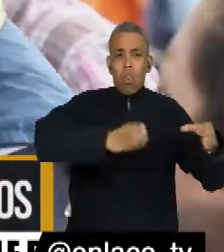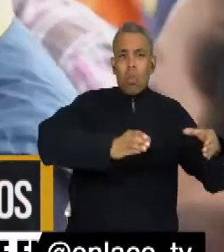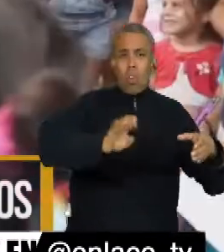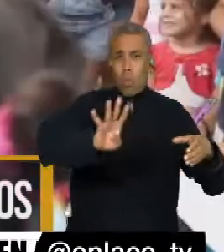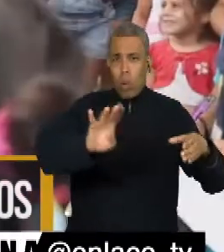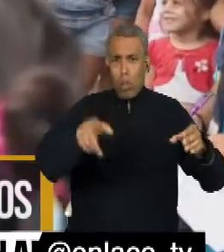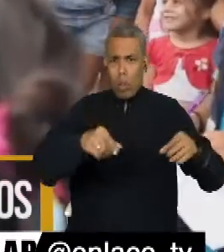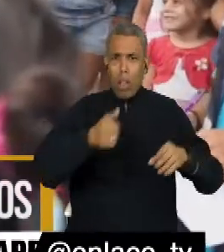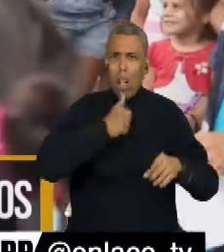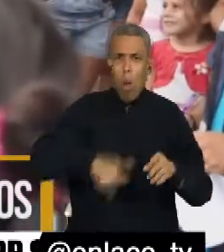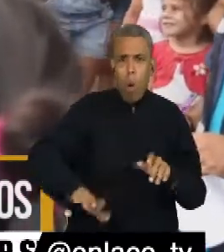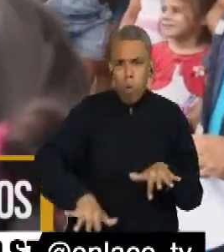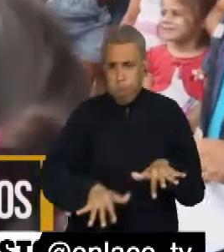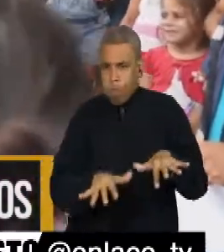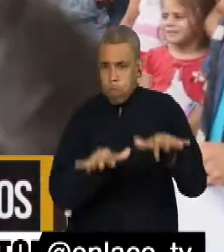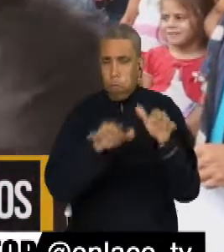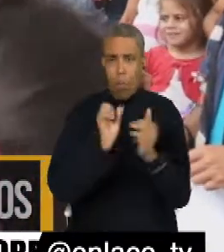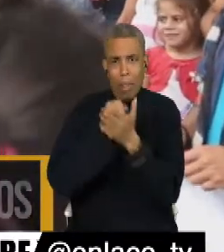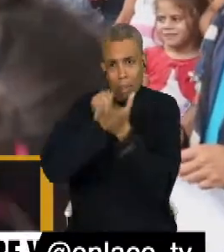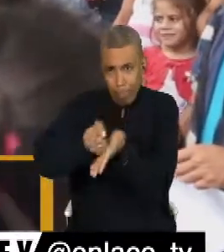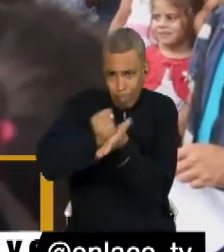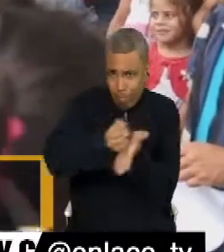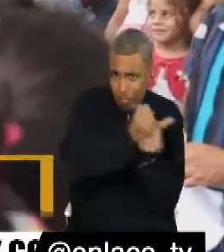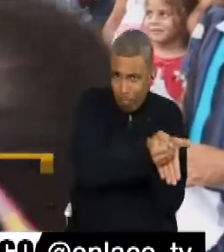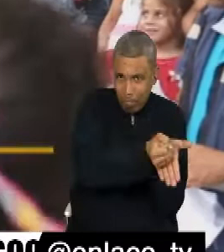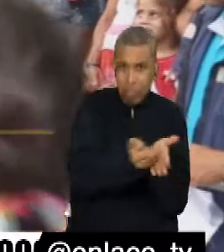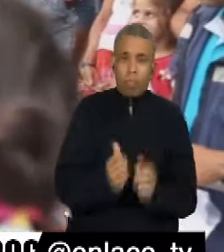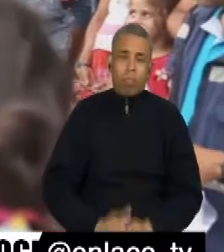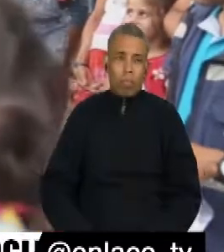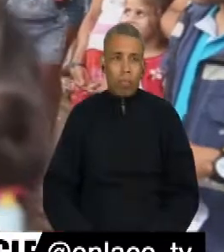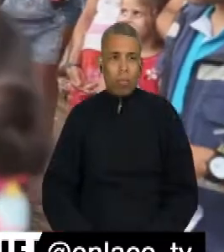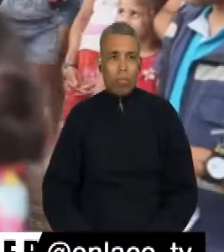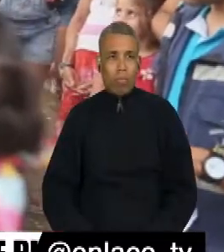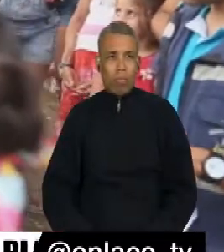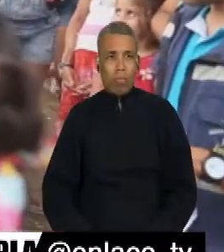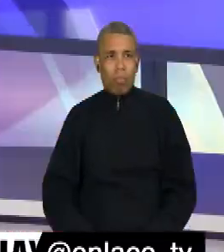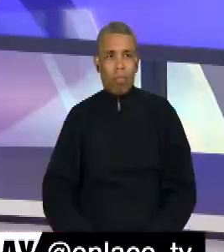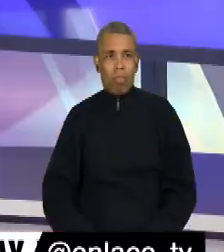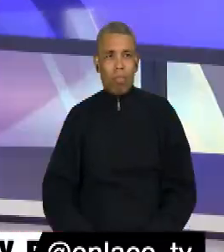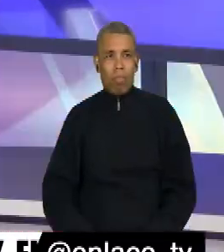fenómeno invernal fueron beneficiadas con la jornada de entrega de alimentos.